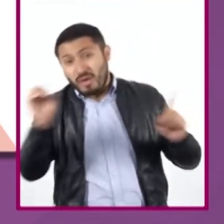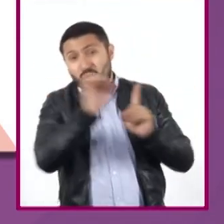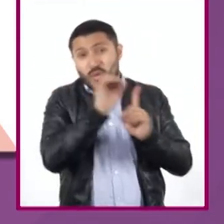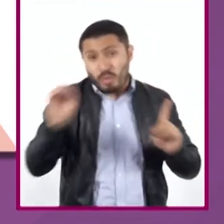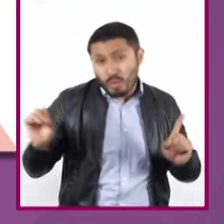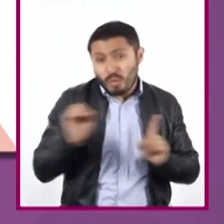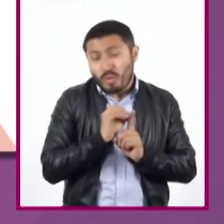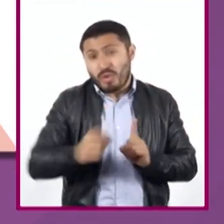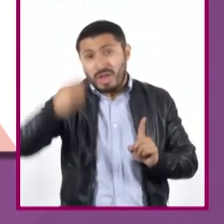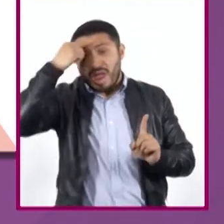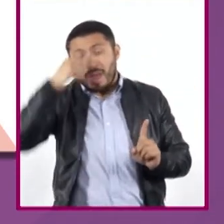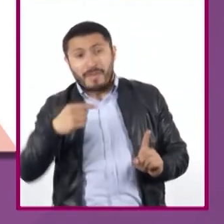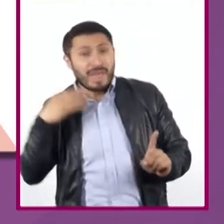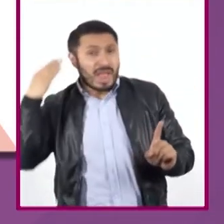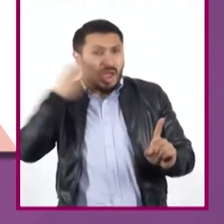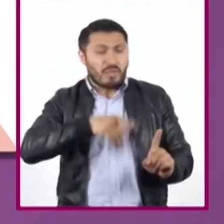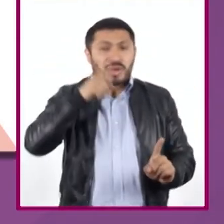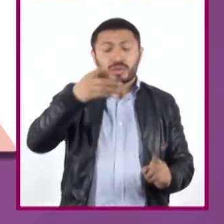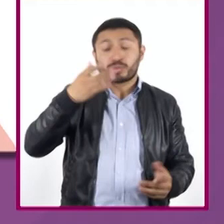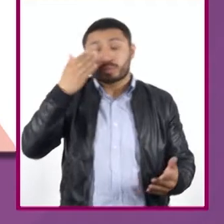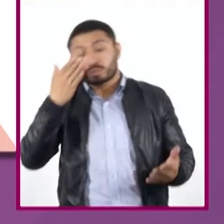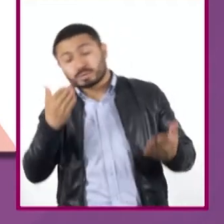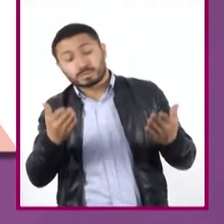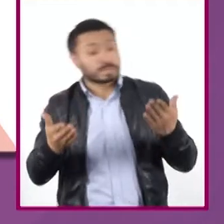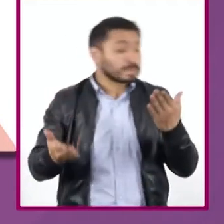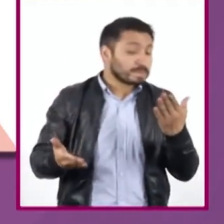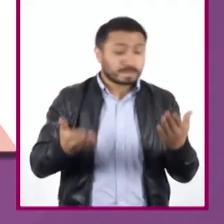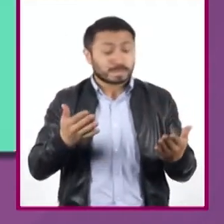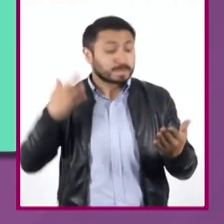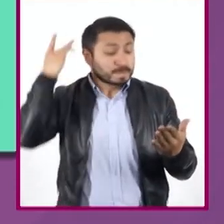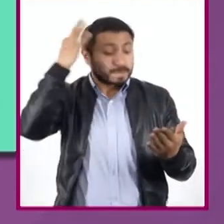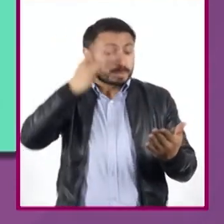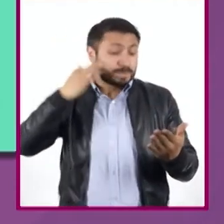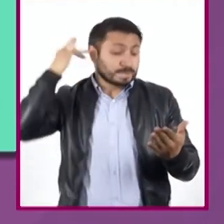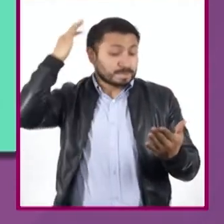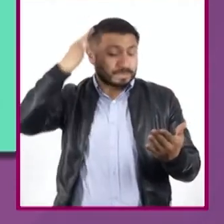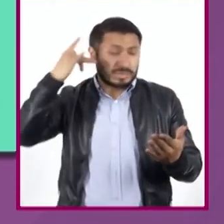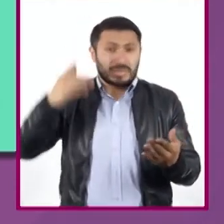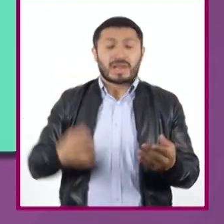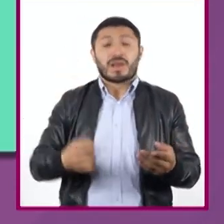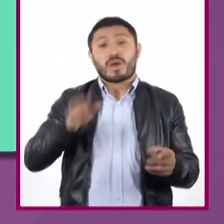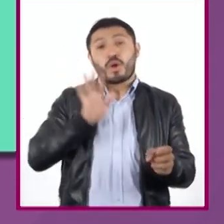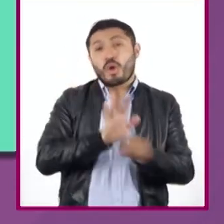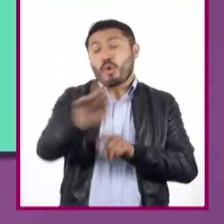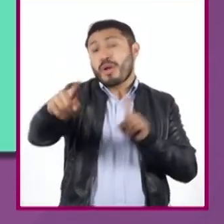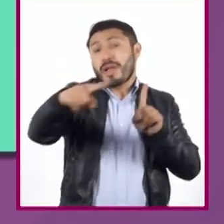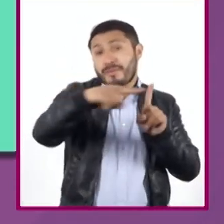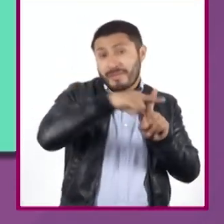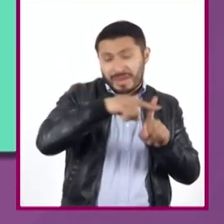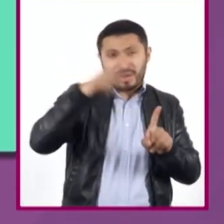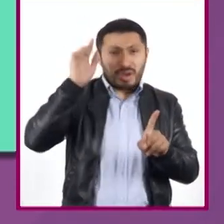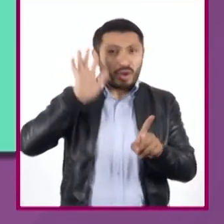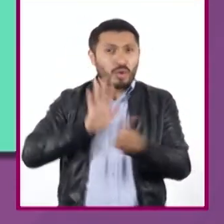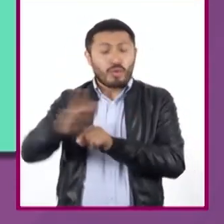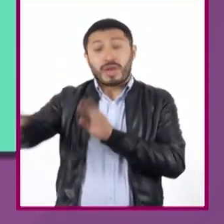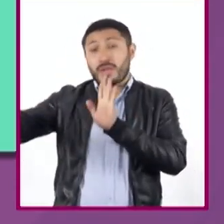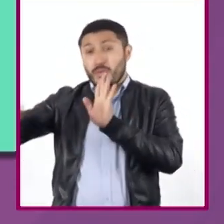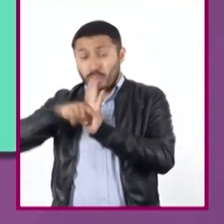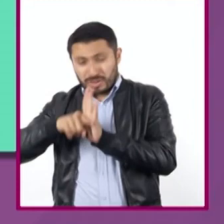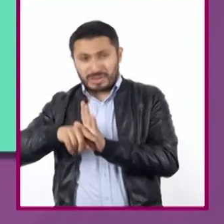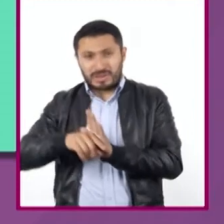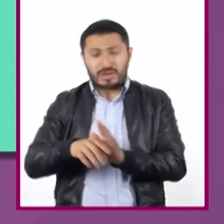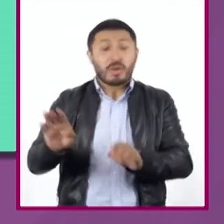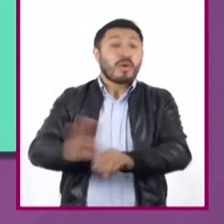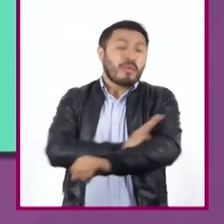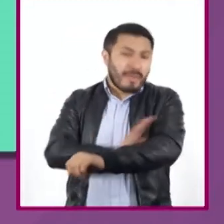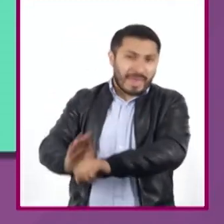que te permitan compararlas y analizarlas. Evalúa los pros y contras, es decir, las consecuencias de